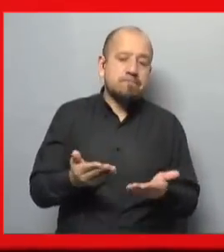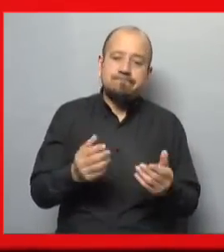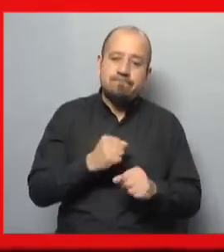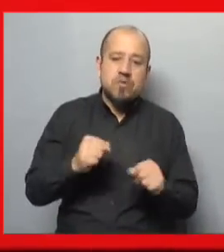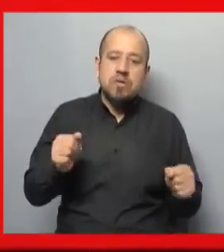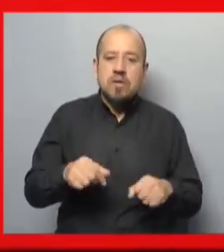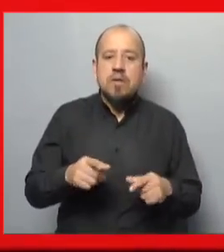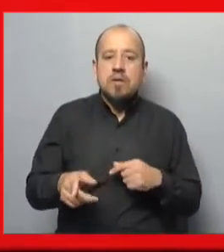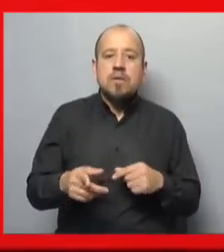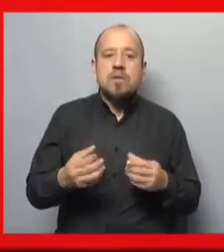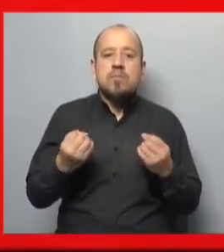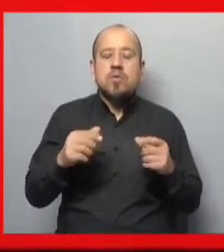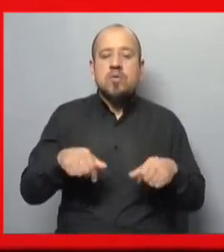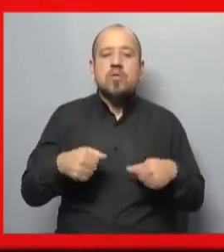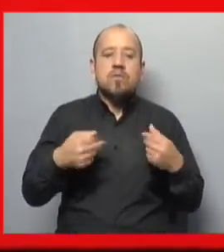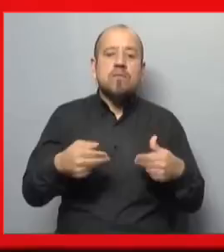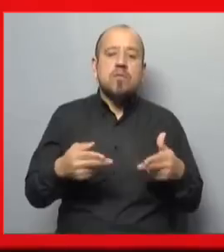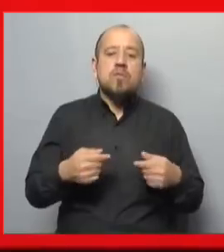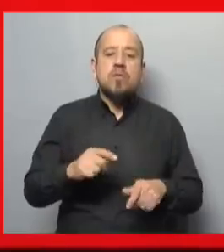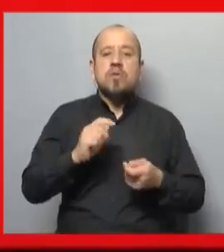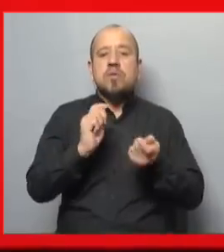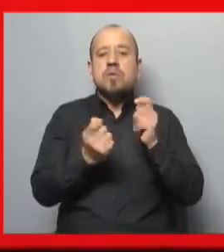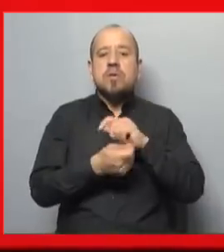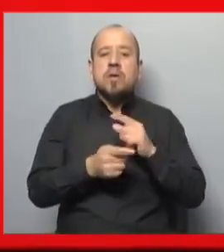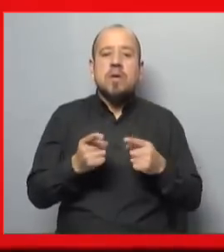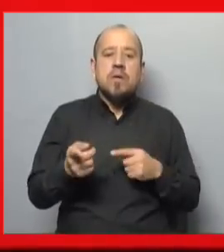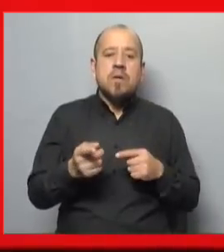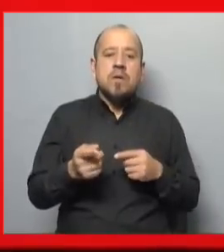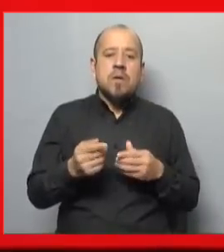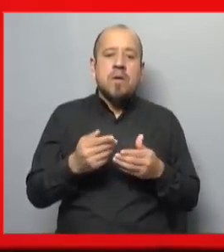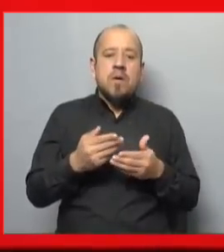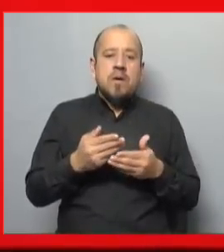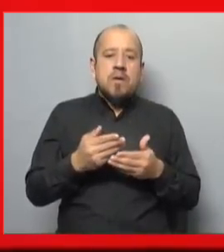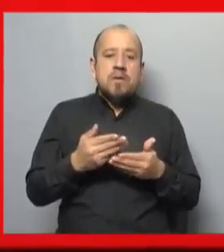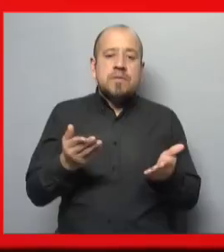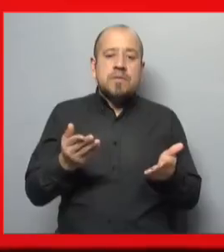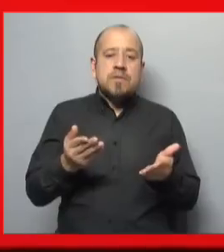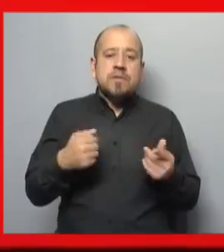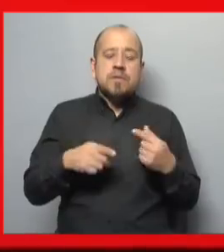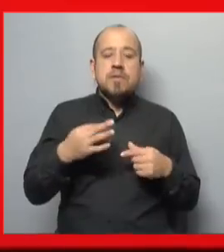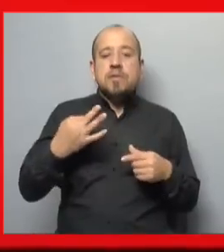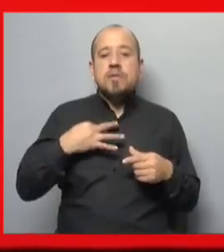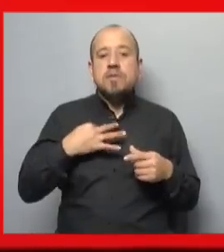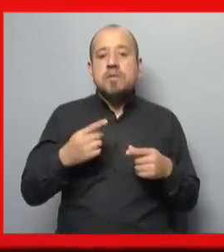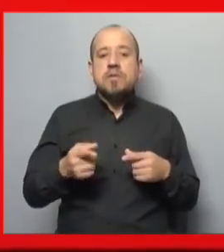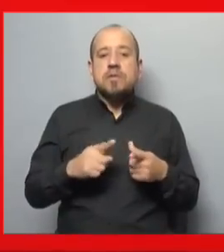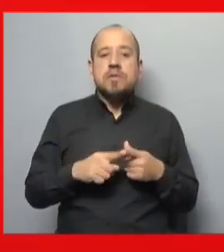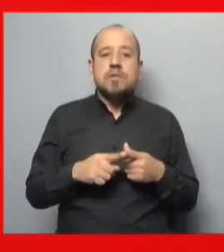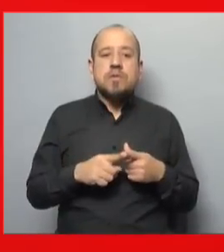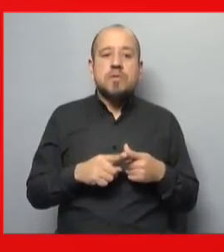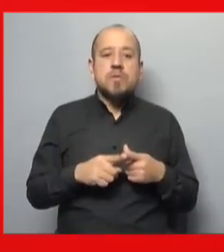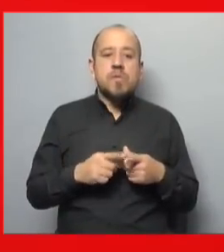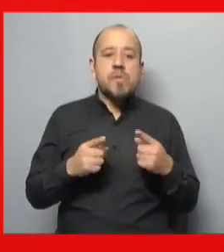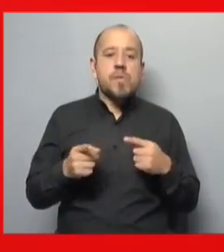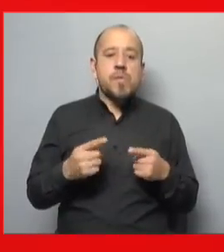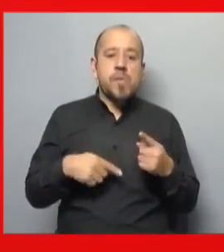sostenerlo porque nuestro futuro y empezó a cambiar un poco la forma de poder este de poder vivir de poder sobrevivir no sería